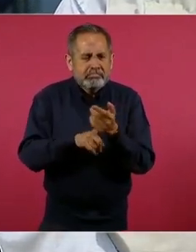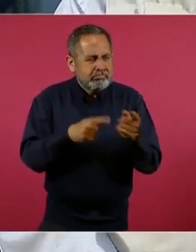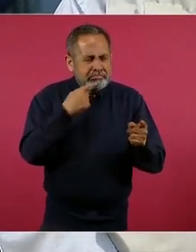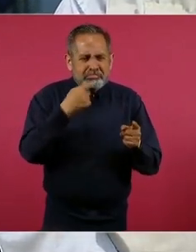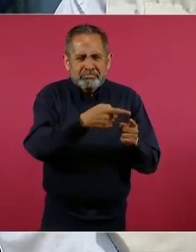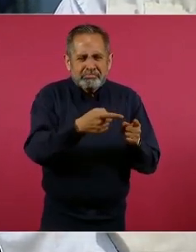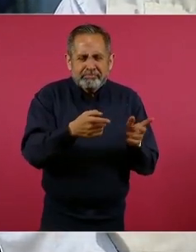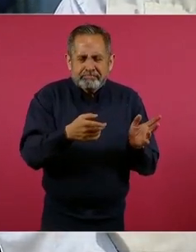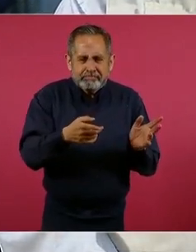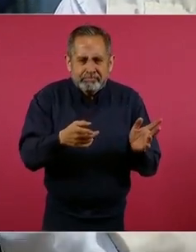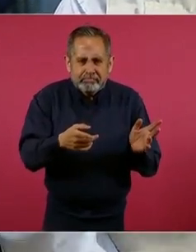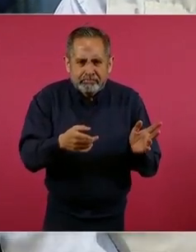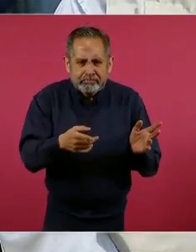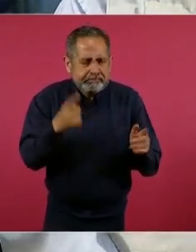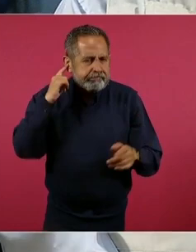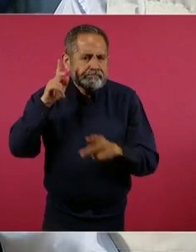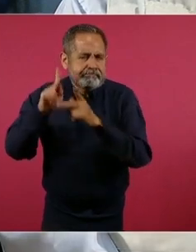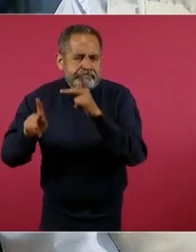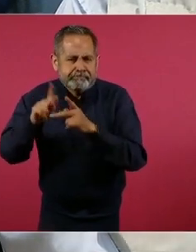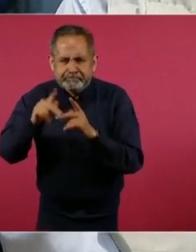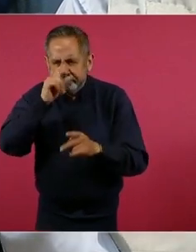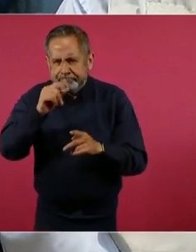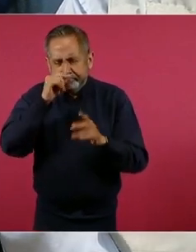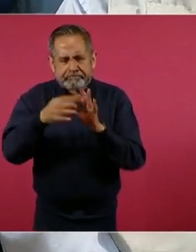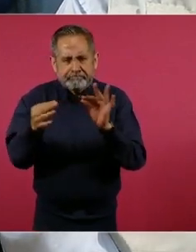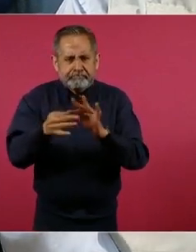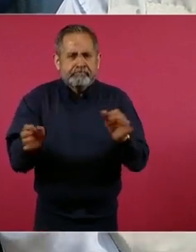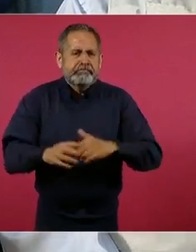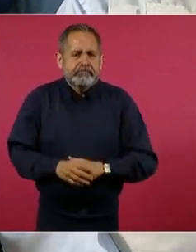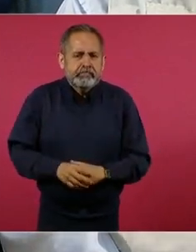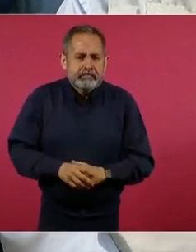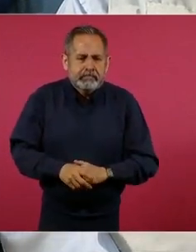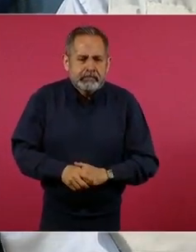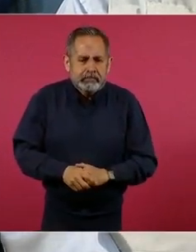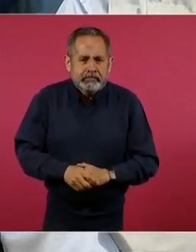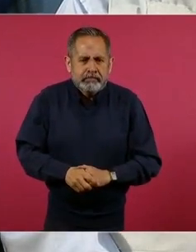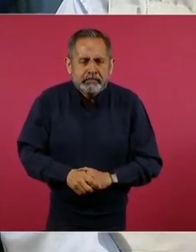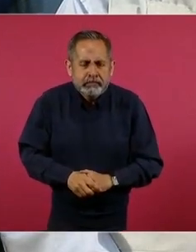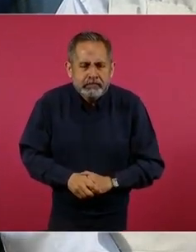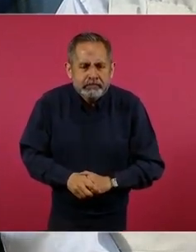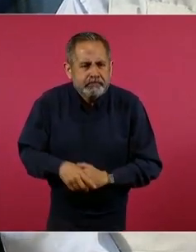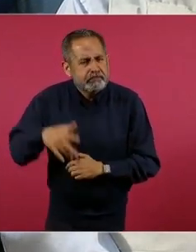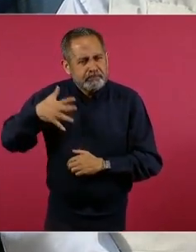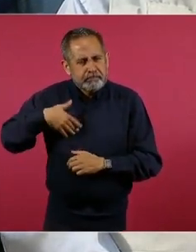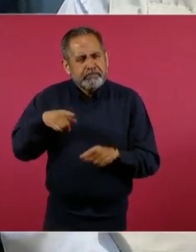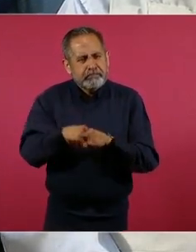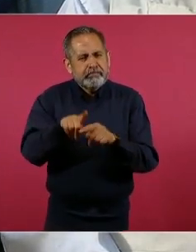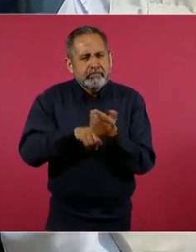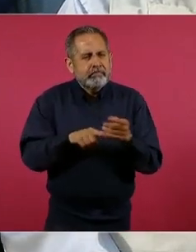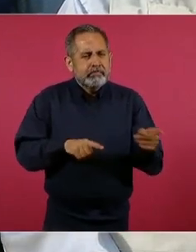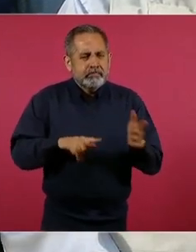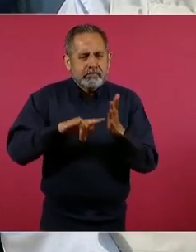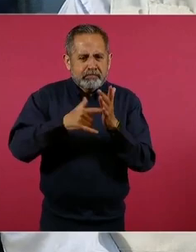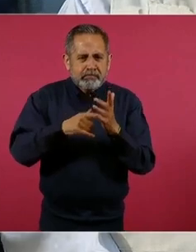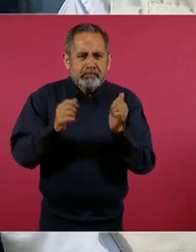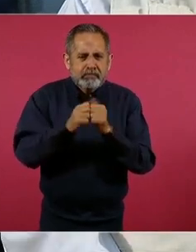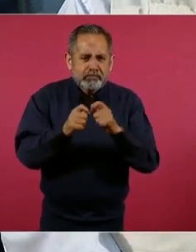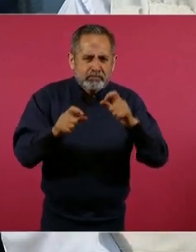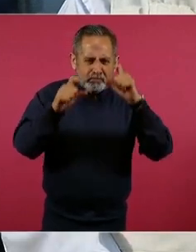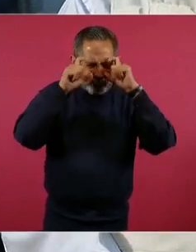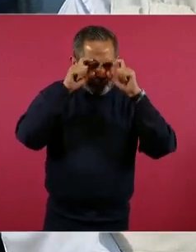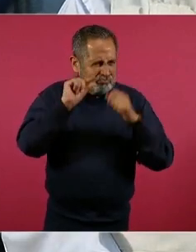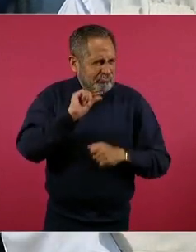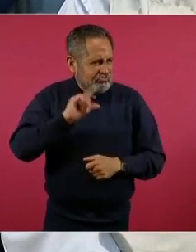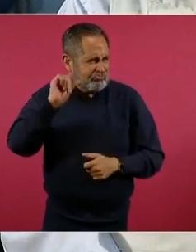a quién se estarían refiriendo. Pero hacen alusión precisamente a un reloj, ahorita que mencionaba usted del reloj, los lentes de